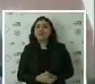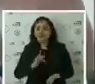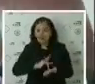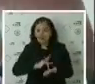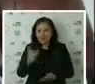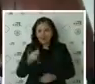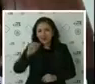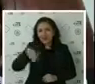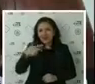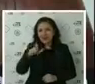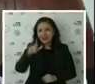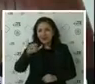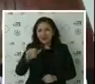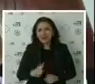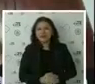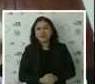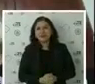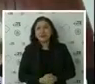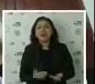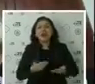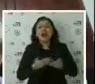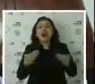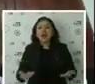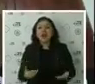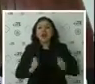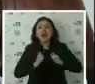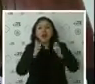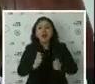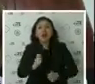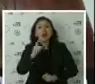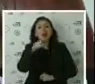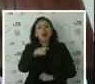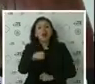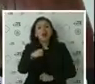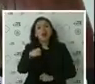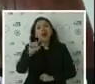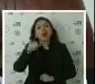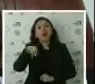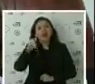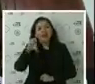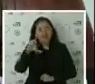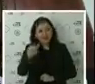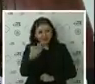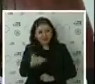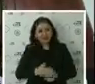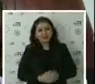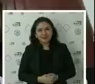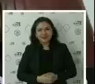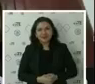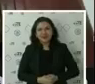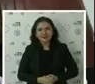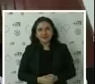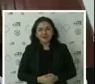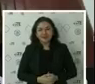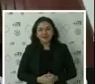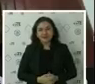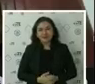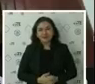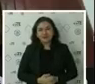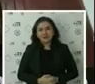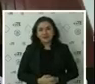Muchas gracias, Angélica. A continuación, cedo el uso de la voz a Andrea. Andrea Cardoso, adelante. Gracias.